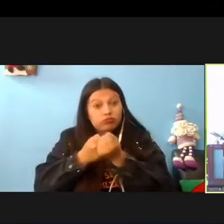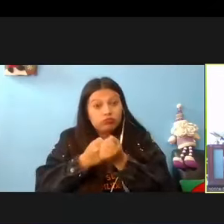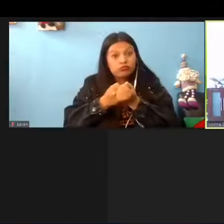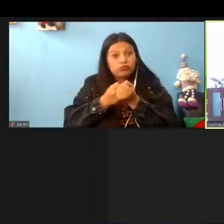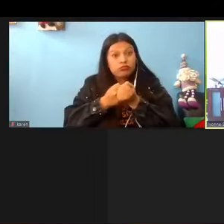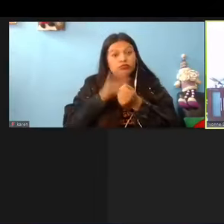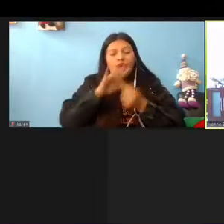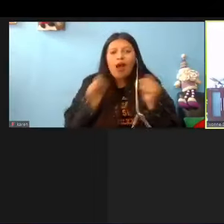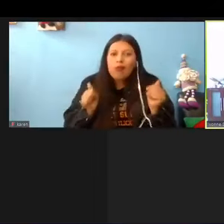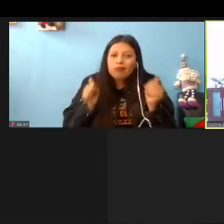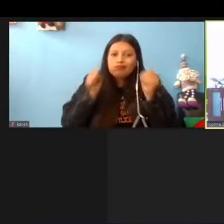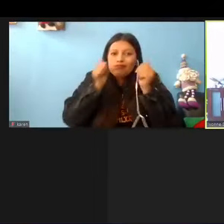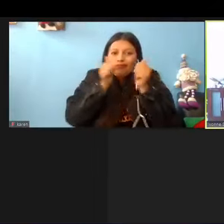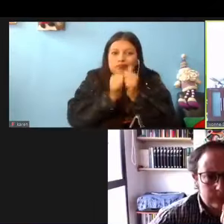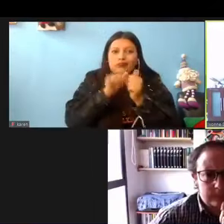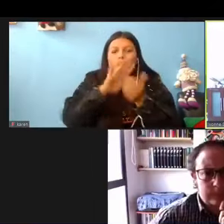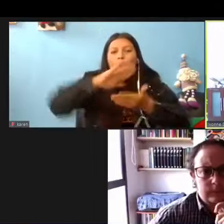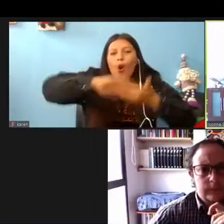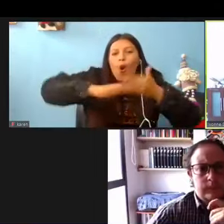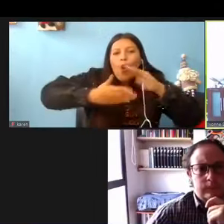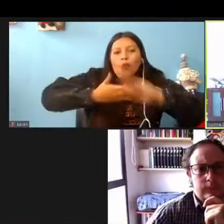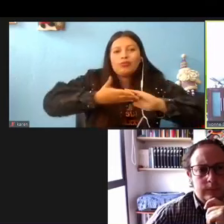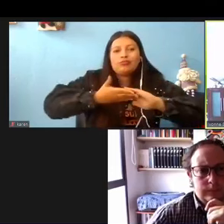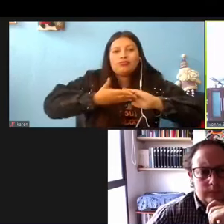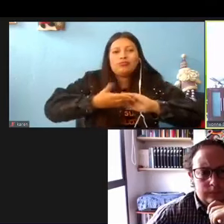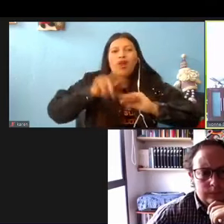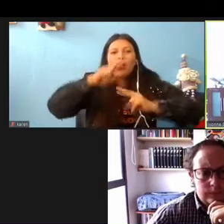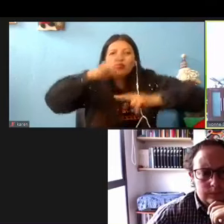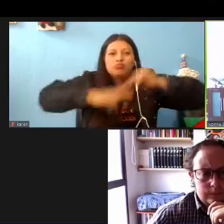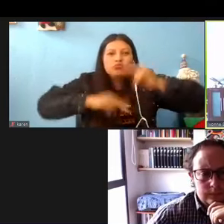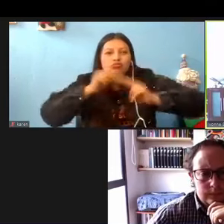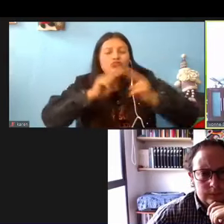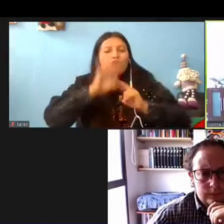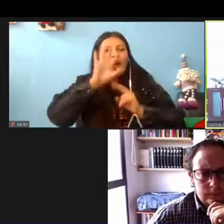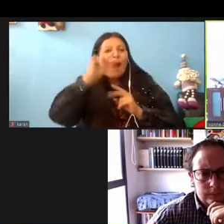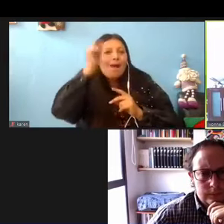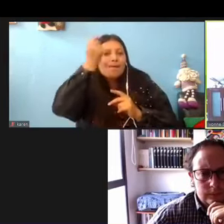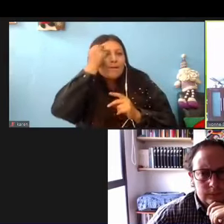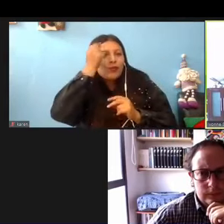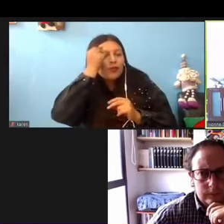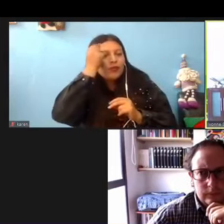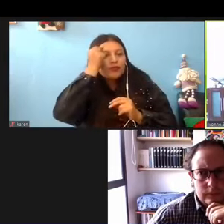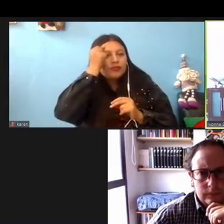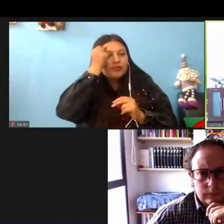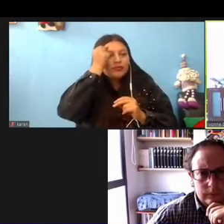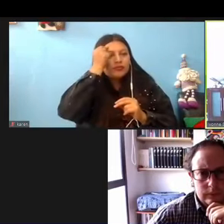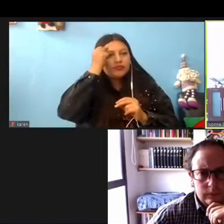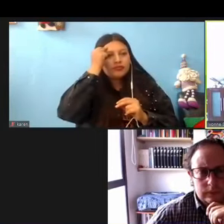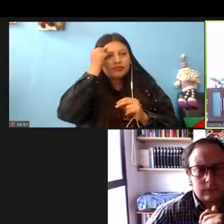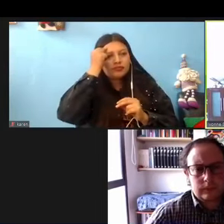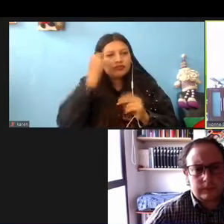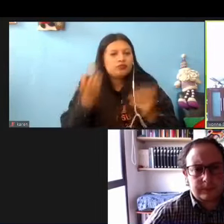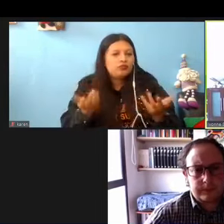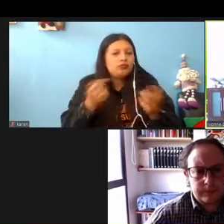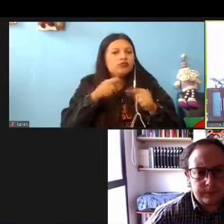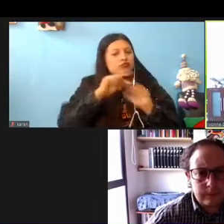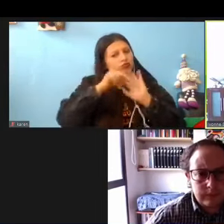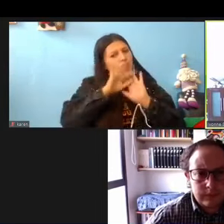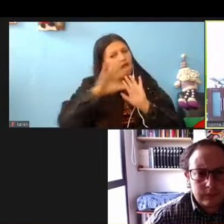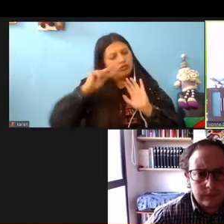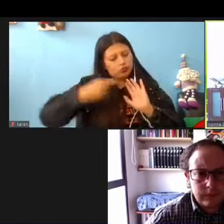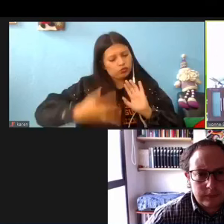y acompañamiento a las comunidades en la construcción de su memoria y pues que su